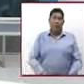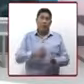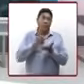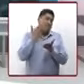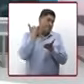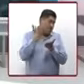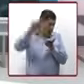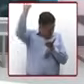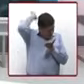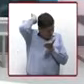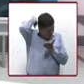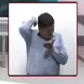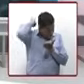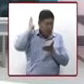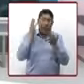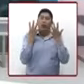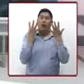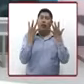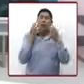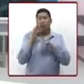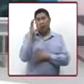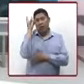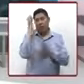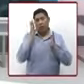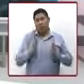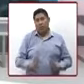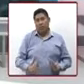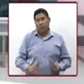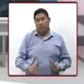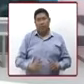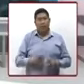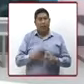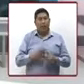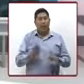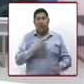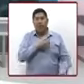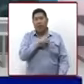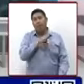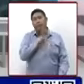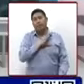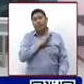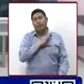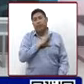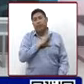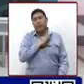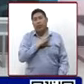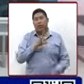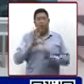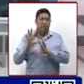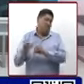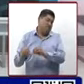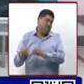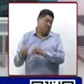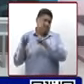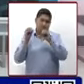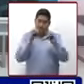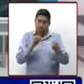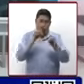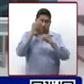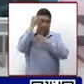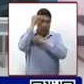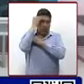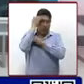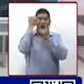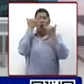expulsados, así han quedado. Son 9 bolivianos que han sido echados desde el país de Chile y han sido trasladados hasta Santa Cruz. Llegaron